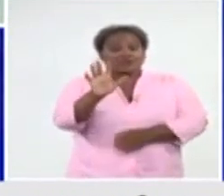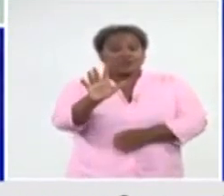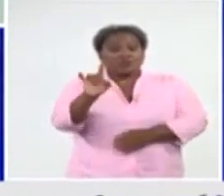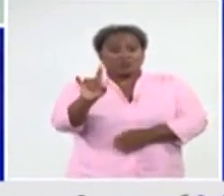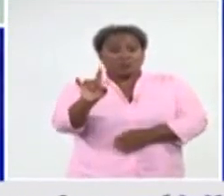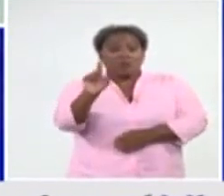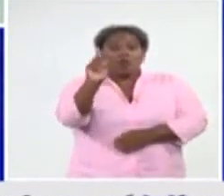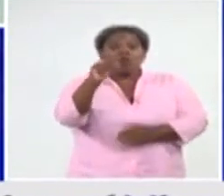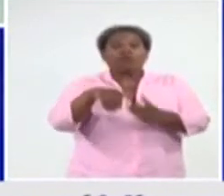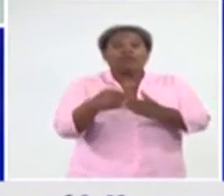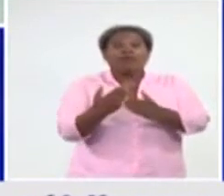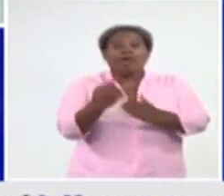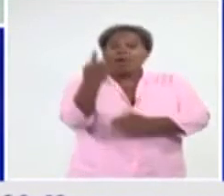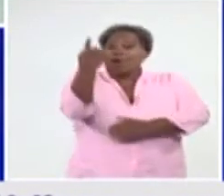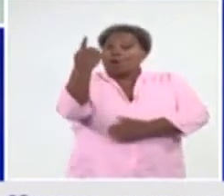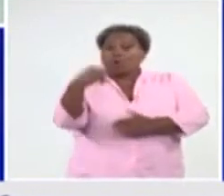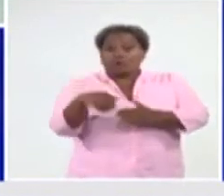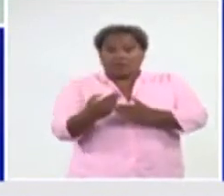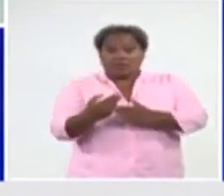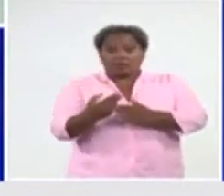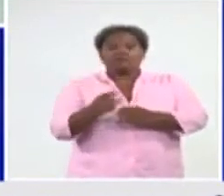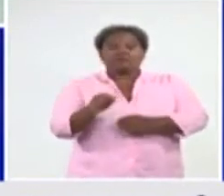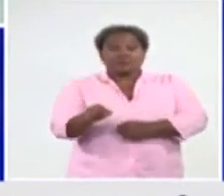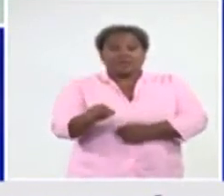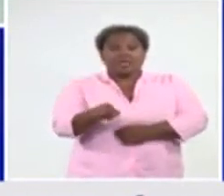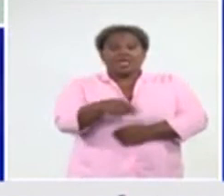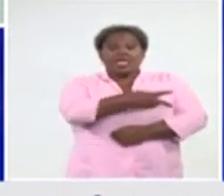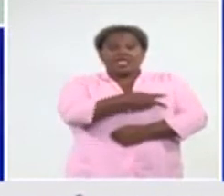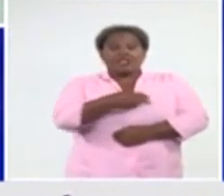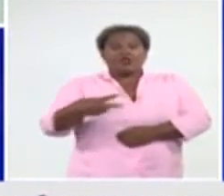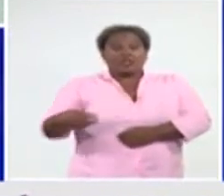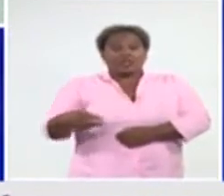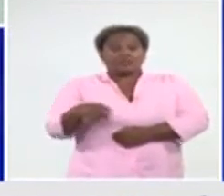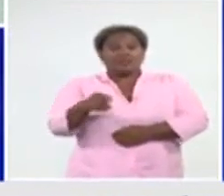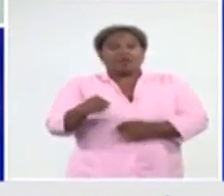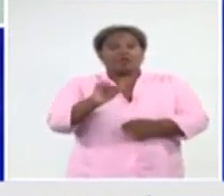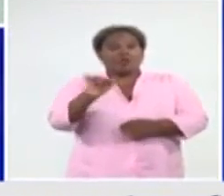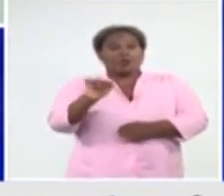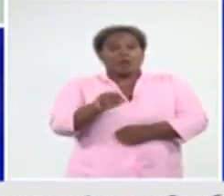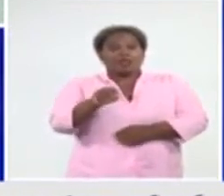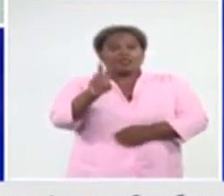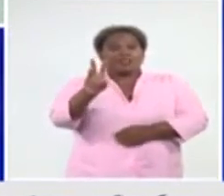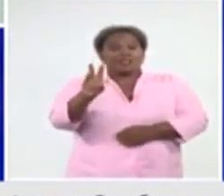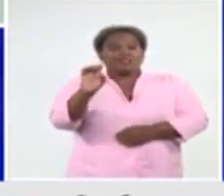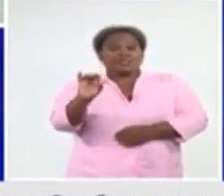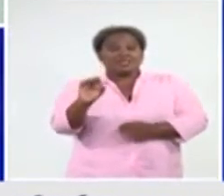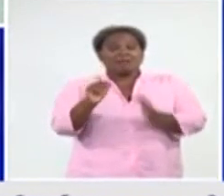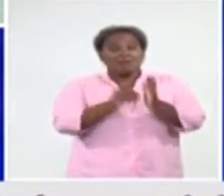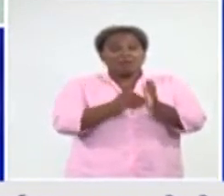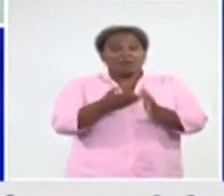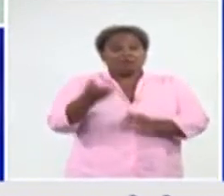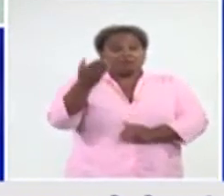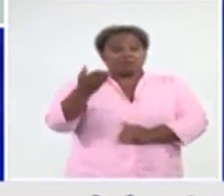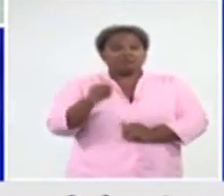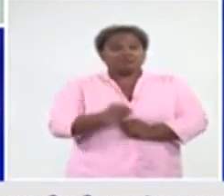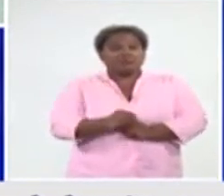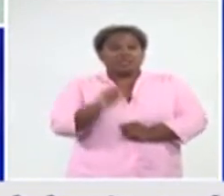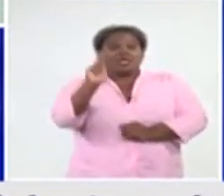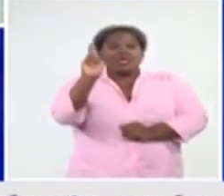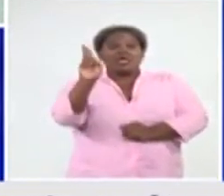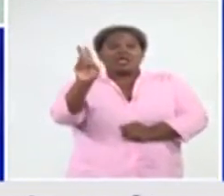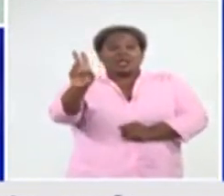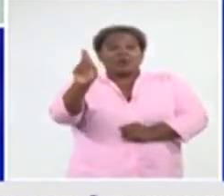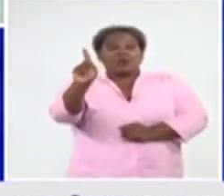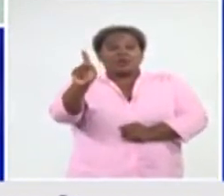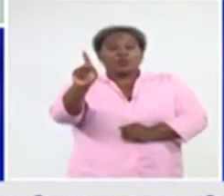refiriendo. Indonesia 31.773, el Reino Unido, un país que ha logrado un porciento